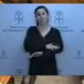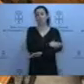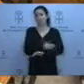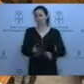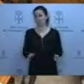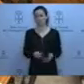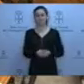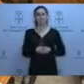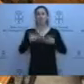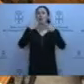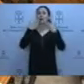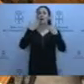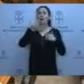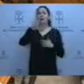Gracias, señor Lastra.